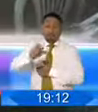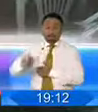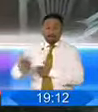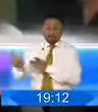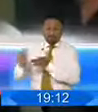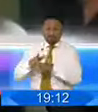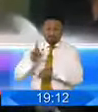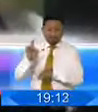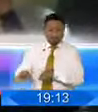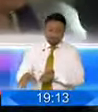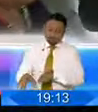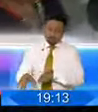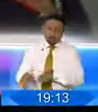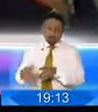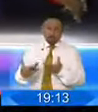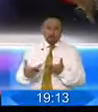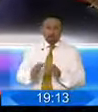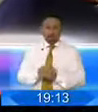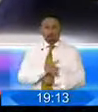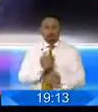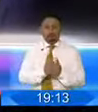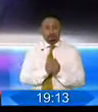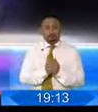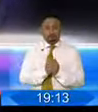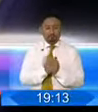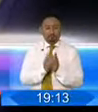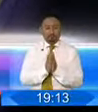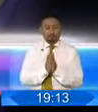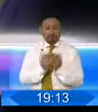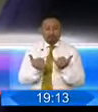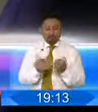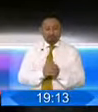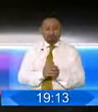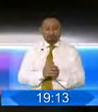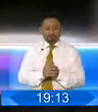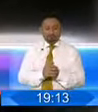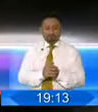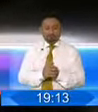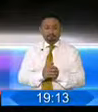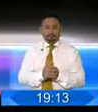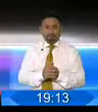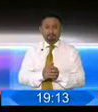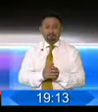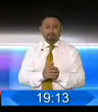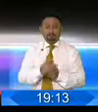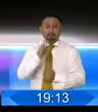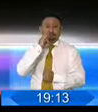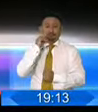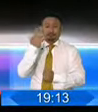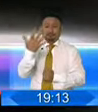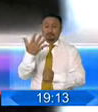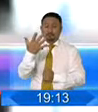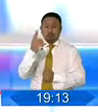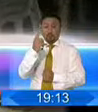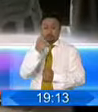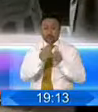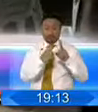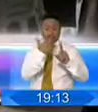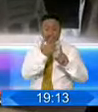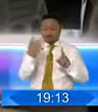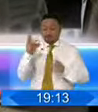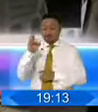el olvido. Sacan fuerzas para seguir cargando la pesada responsabilidad de decir a dos menores de 5 y 7 años que mamá no